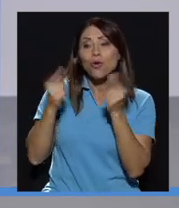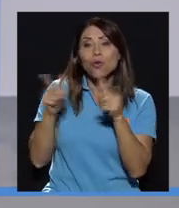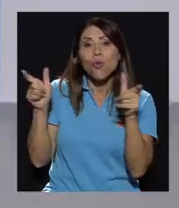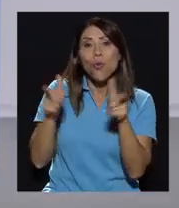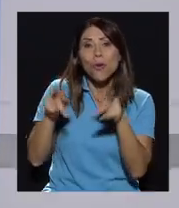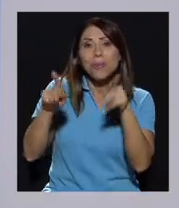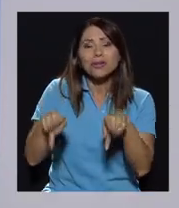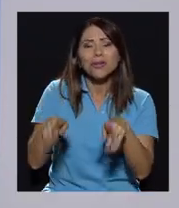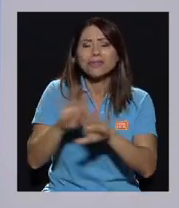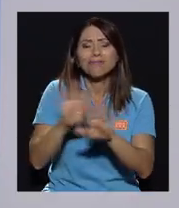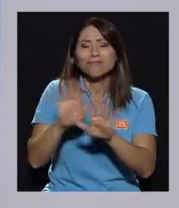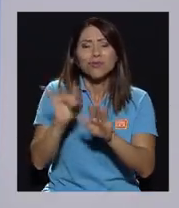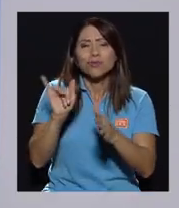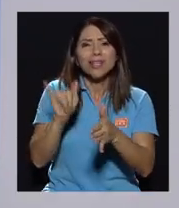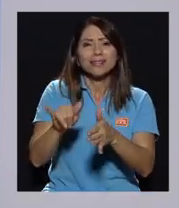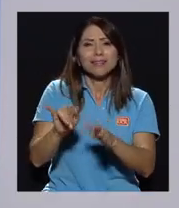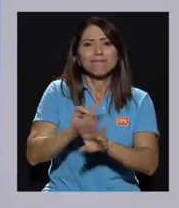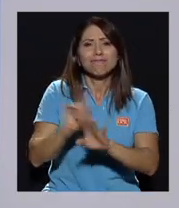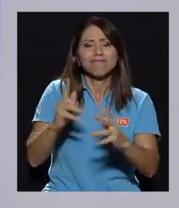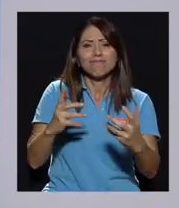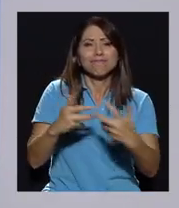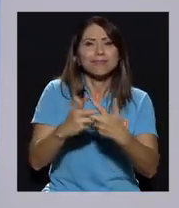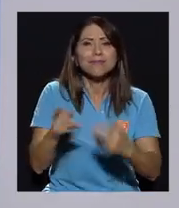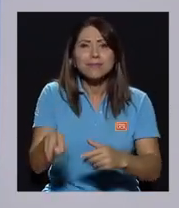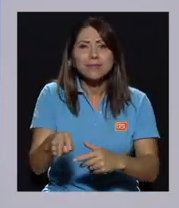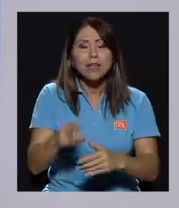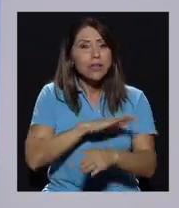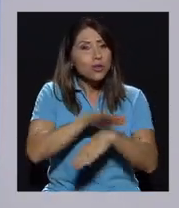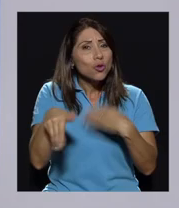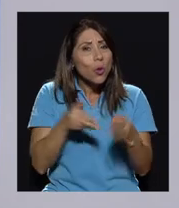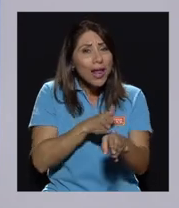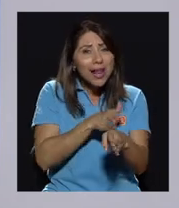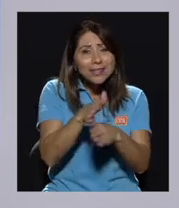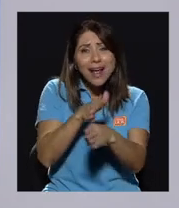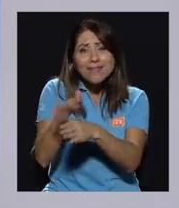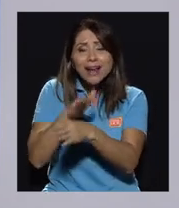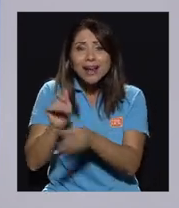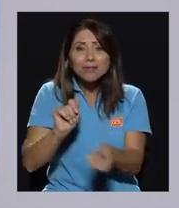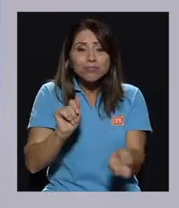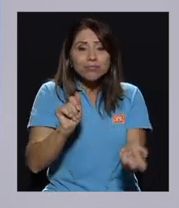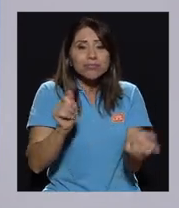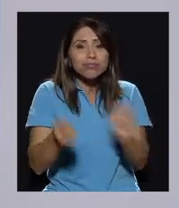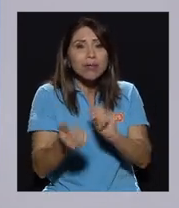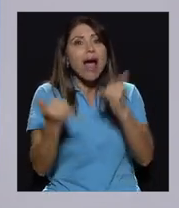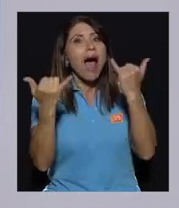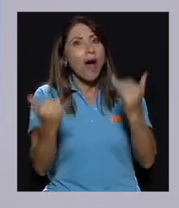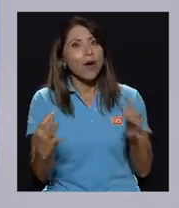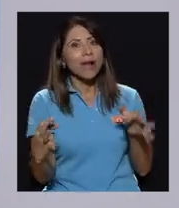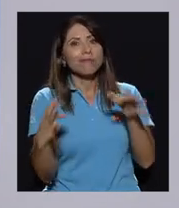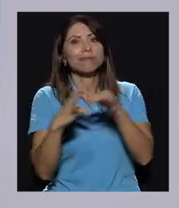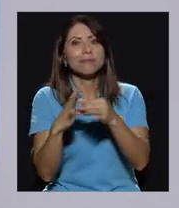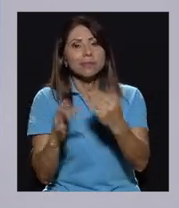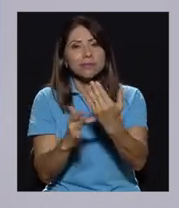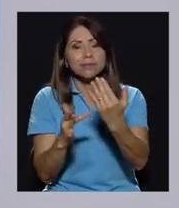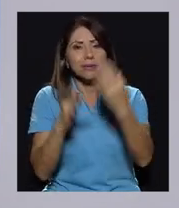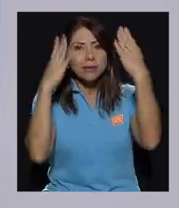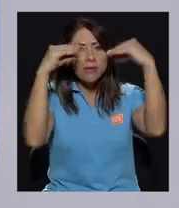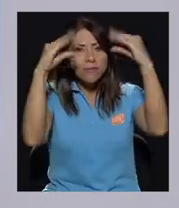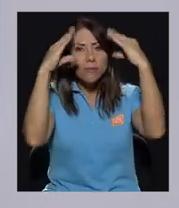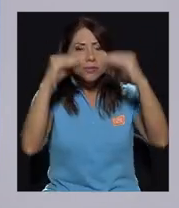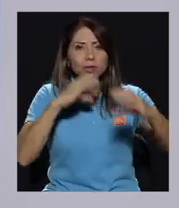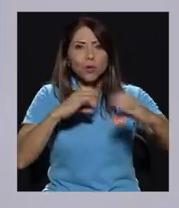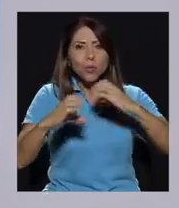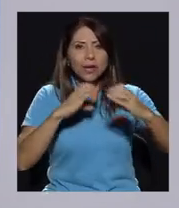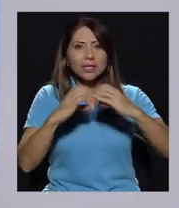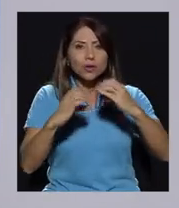desfasado estamos al igual que todas las carreras que sufren una evolución haciendo la transición a lo que son tecnologías en información y comunicación